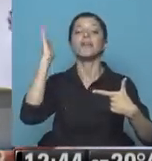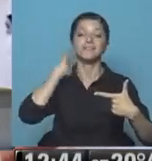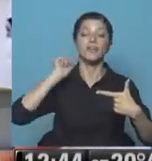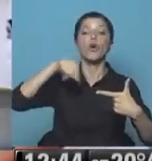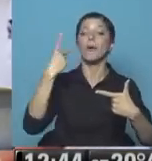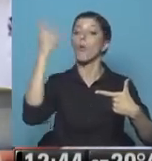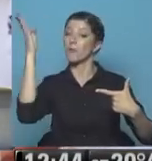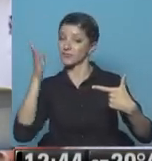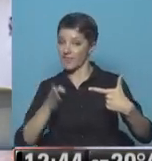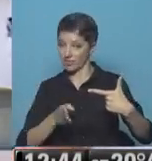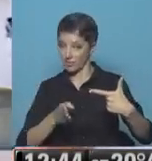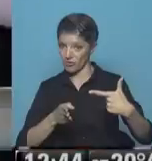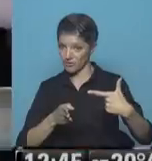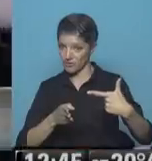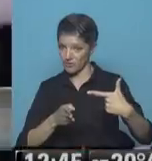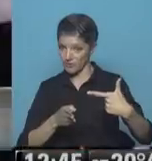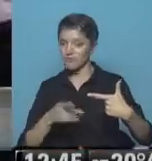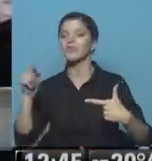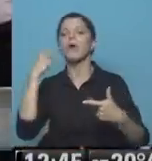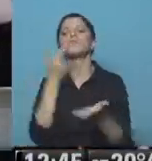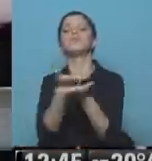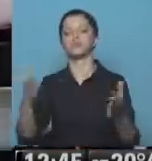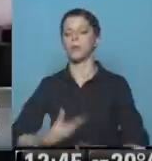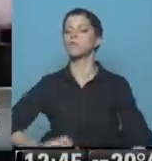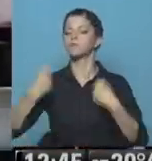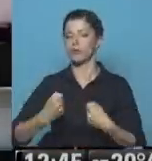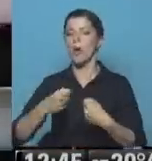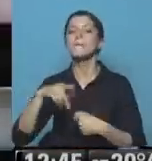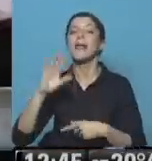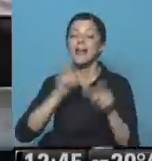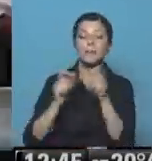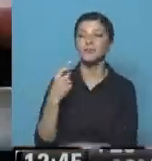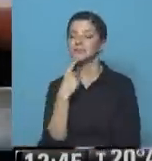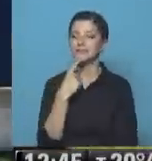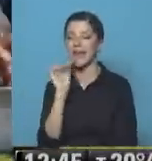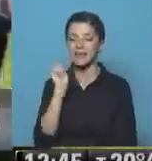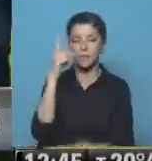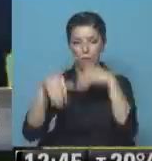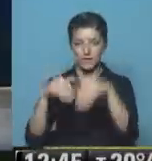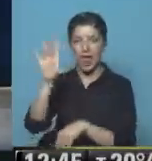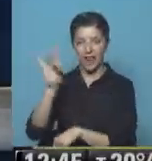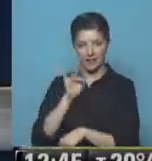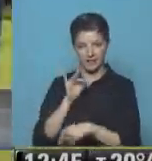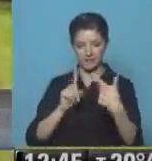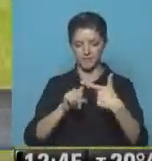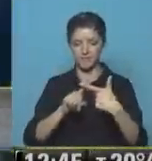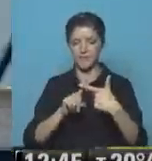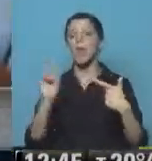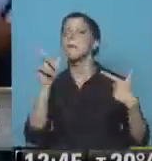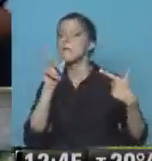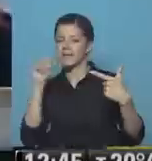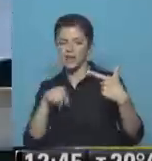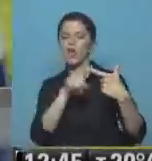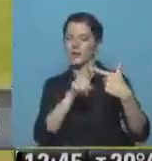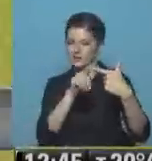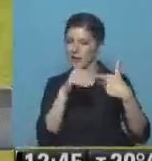de intención de voto, apela a su honestidad para ganarse la confianza de los indecisos. En un virtual empate técnico con